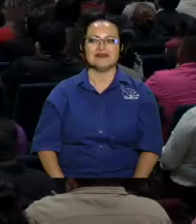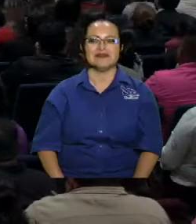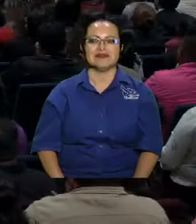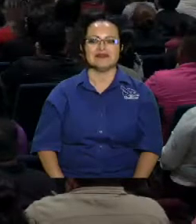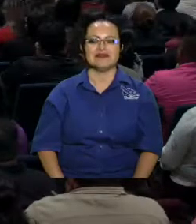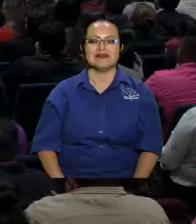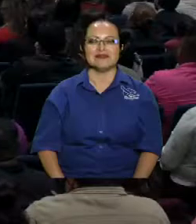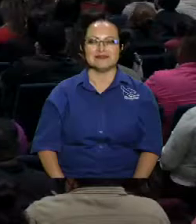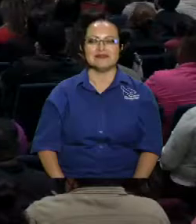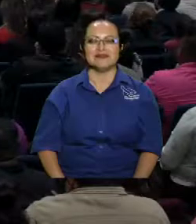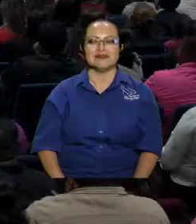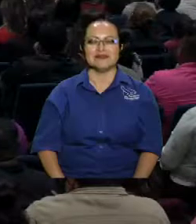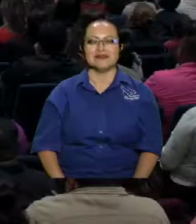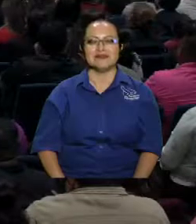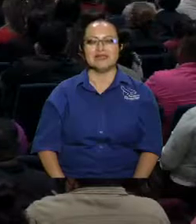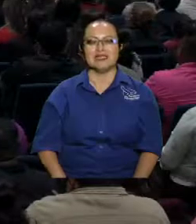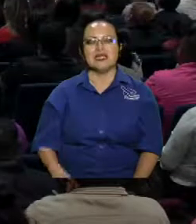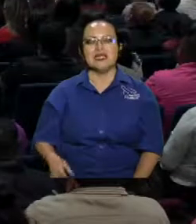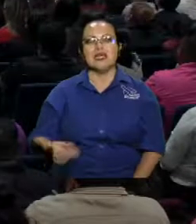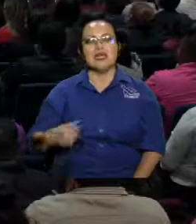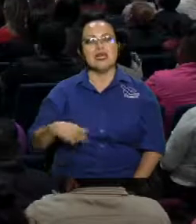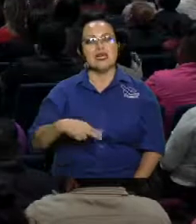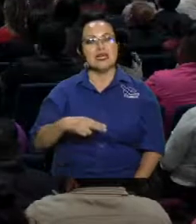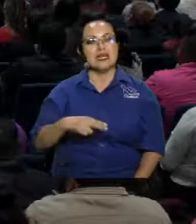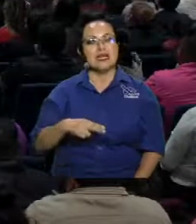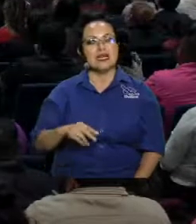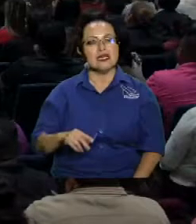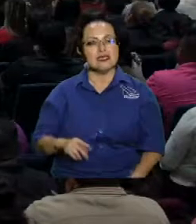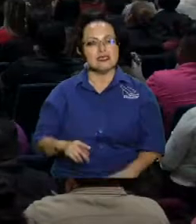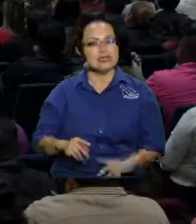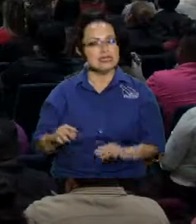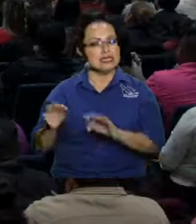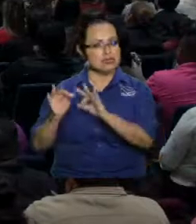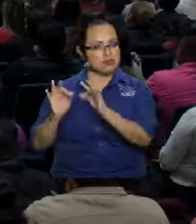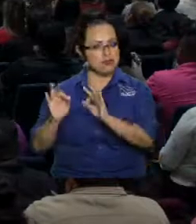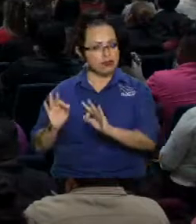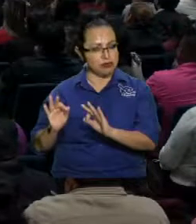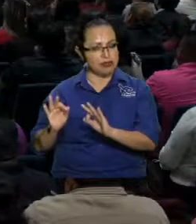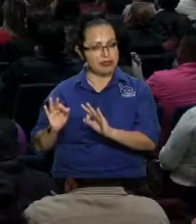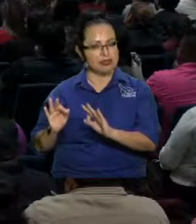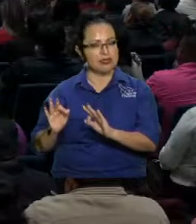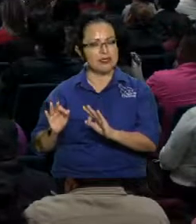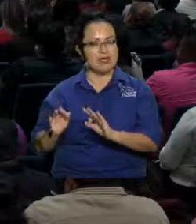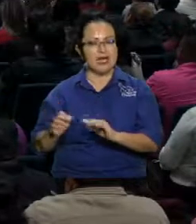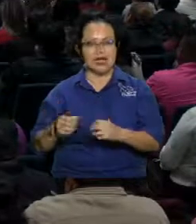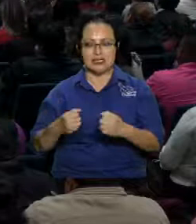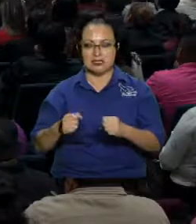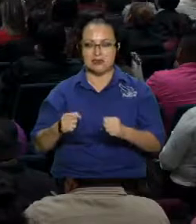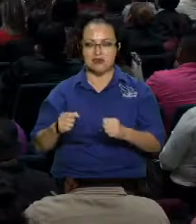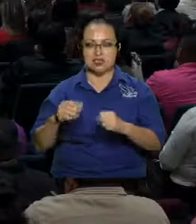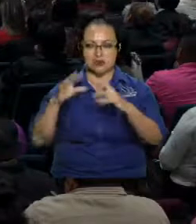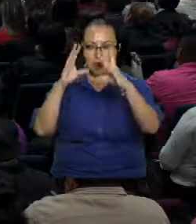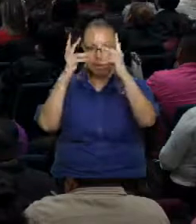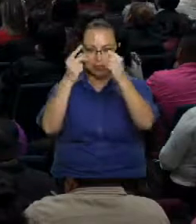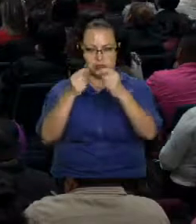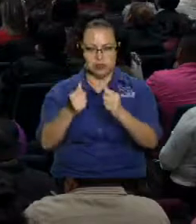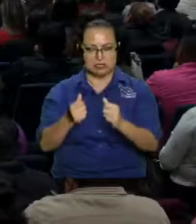¿Ah? Así tendremos nosotros nuestro presupuesto. De esa manera será que lo manejamos.